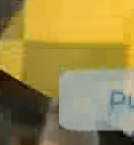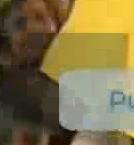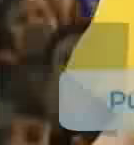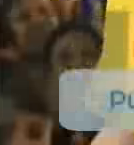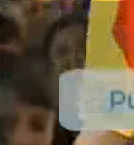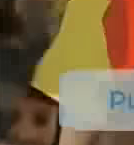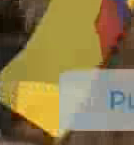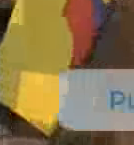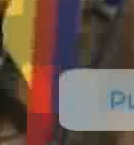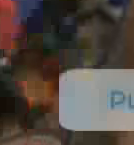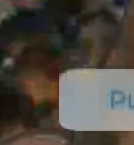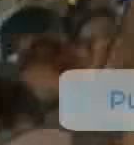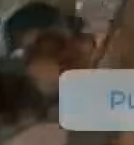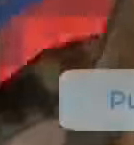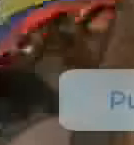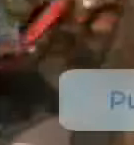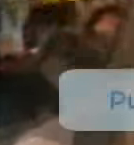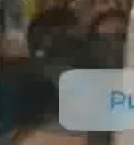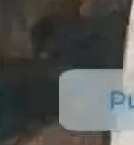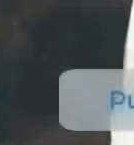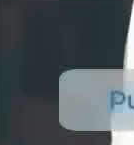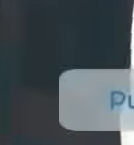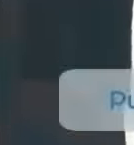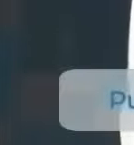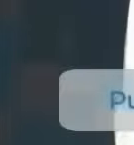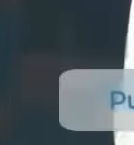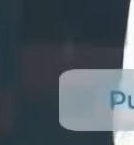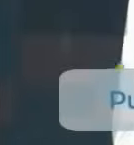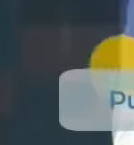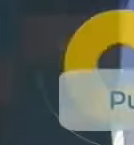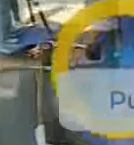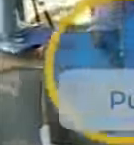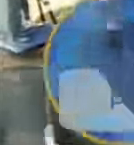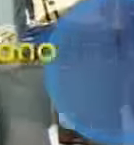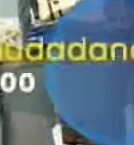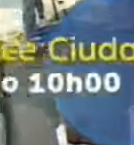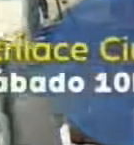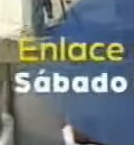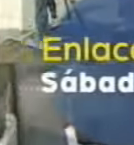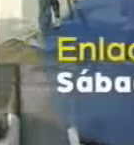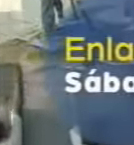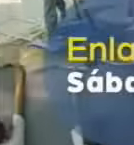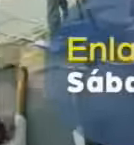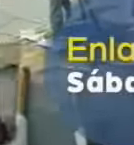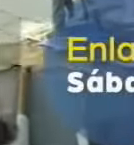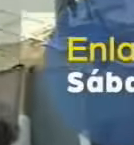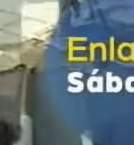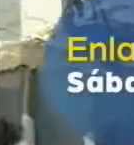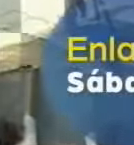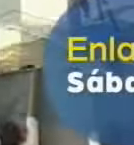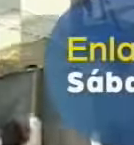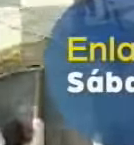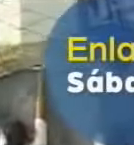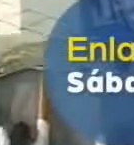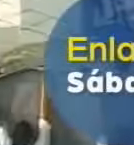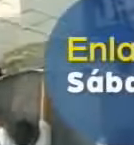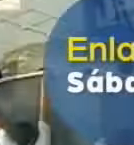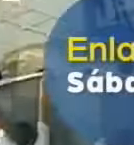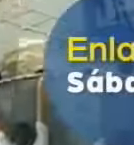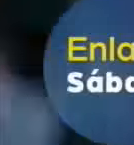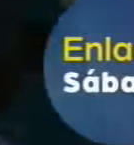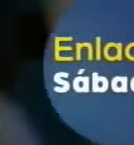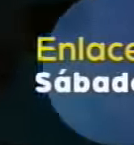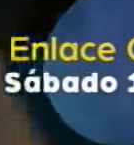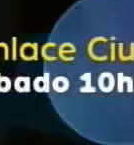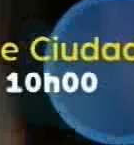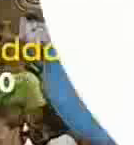487. Entérate de las actividades del primer mandatario. Sábado a las 10 horas en Pujilí, provincia de Cotopaxi, Estadio